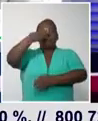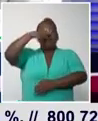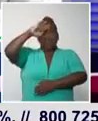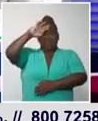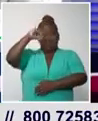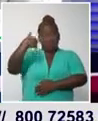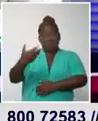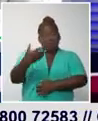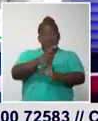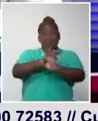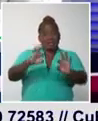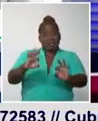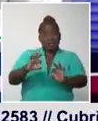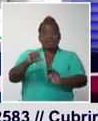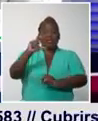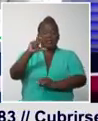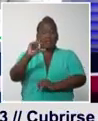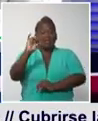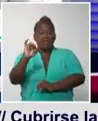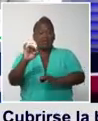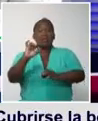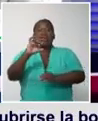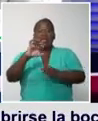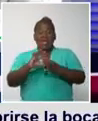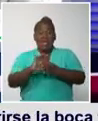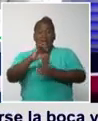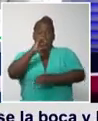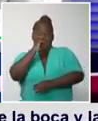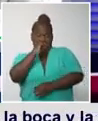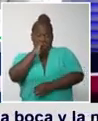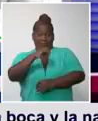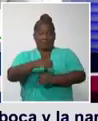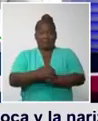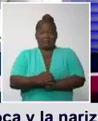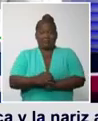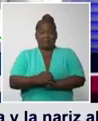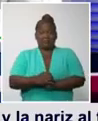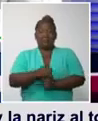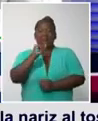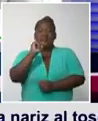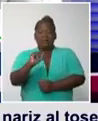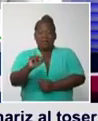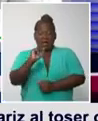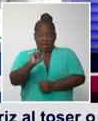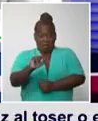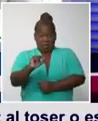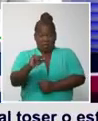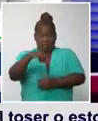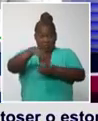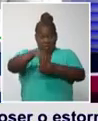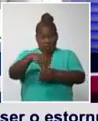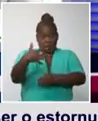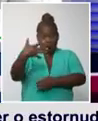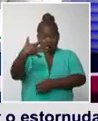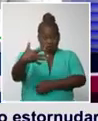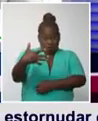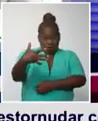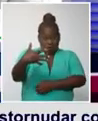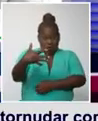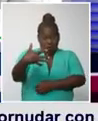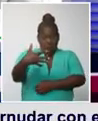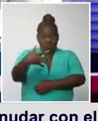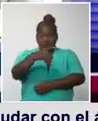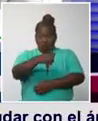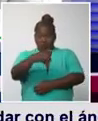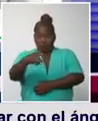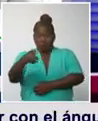del Centro de Ingeniería Genética y Biotecnología CIGB, se constituye en uno de los 5 que ya avanza en el mundo a ensayos